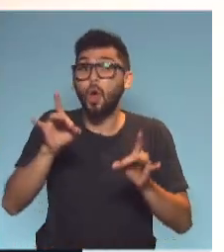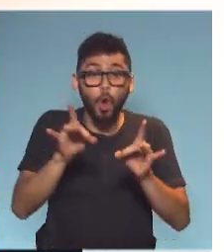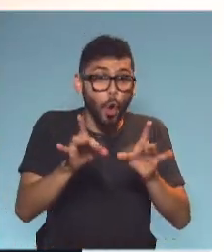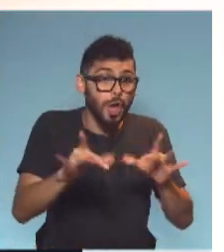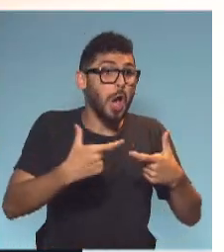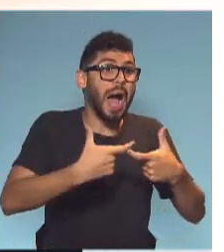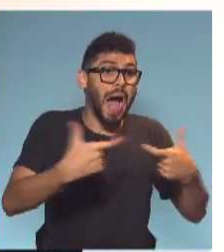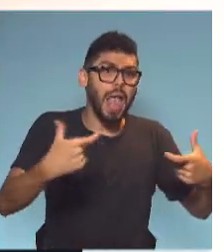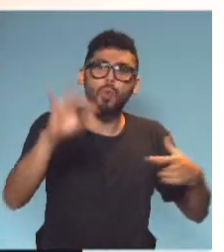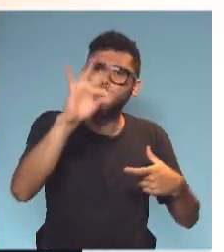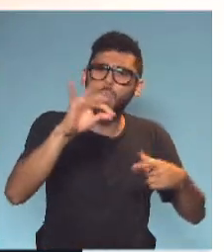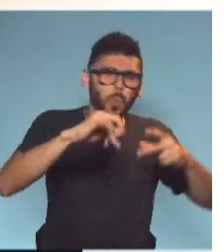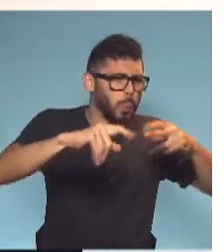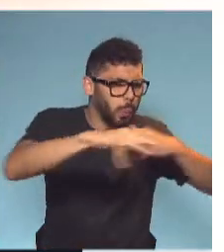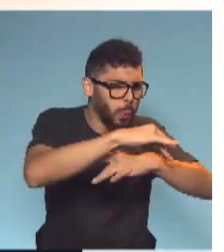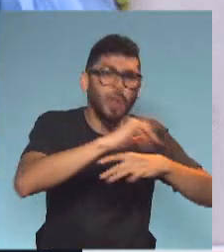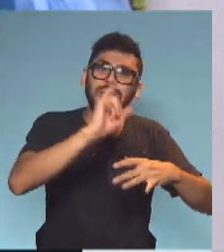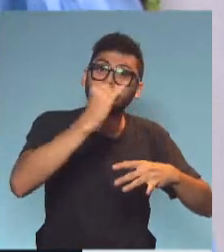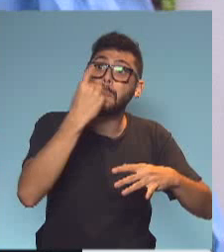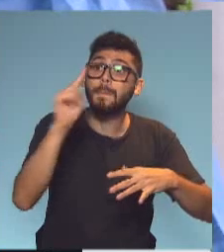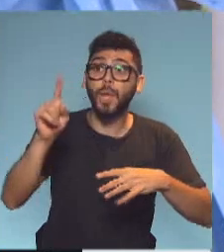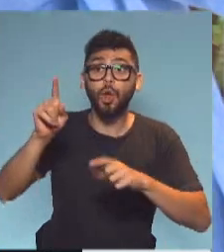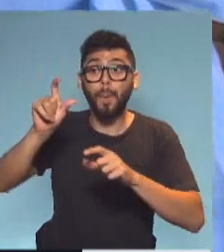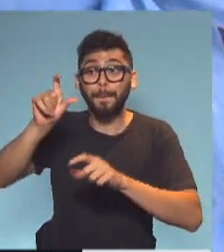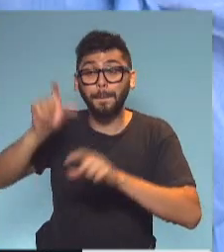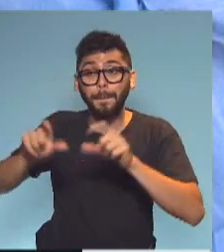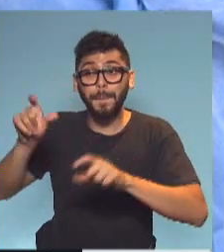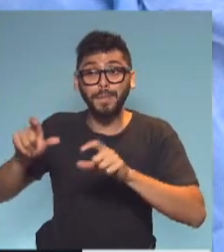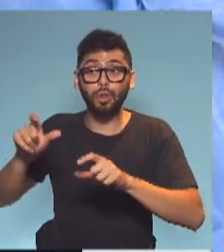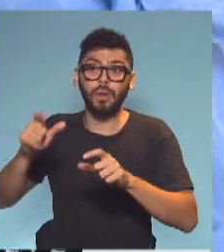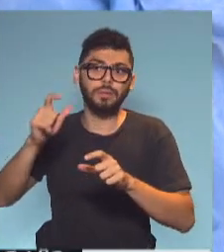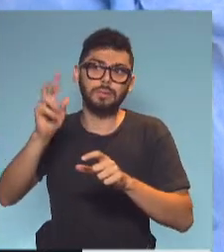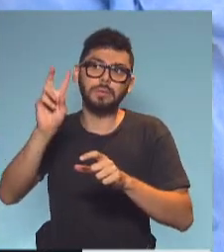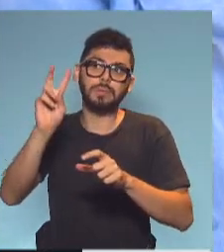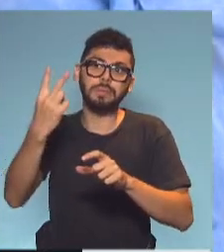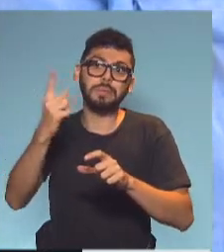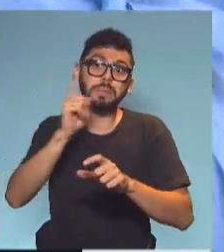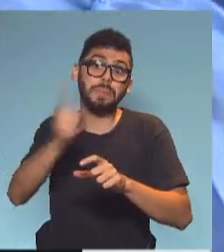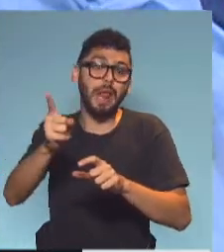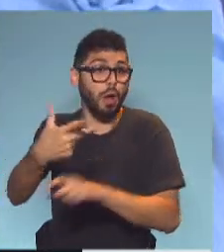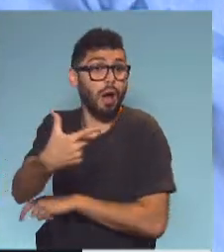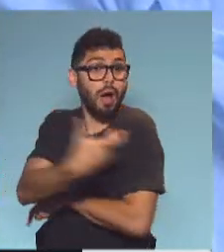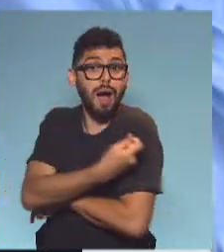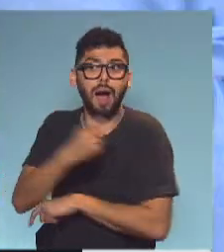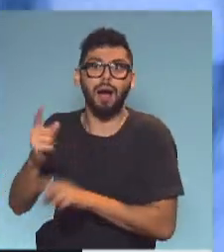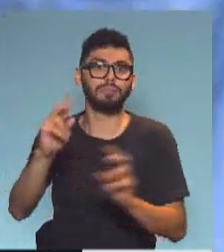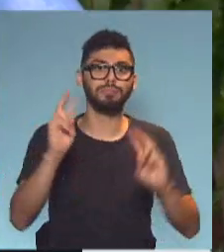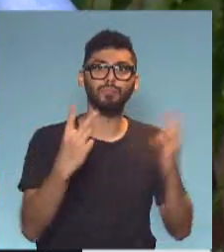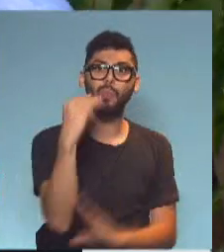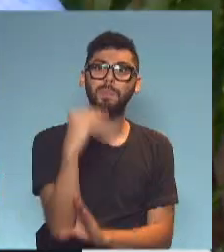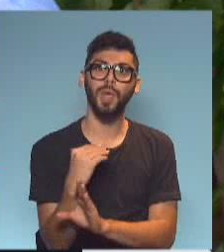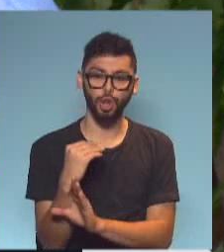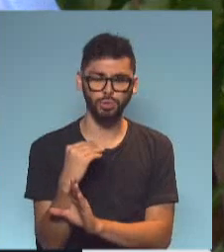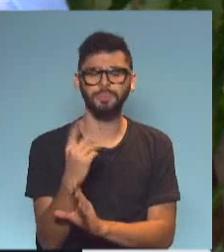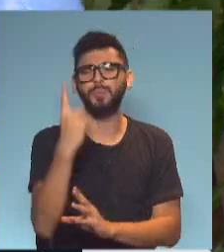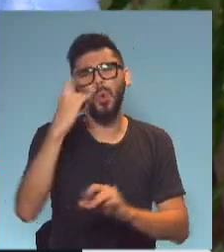tengamos circulación viral, si protegemos a quienes tienen más riesgo de tener complicaciones y fallecer, la mortalidad va a bajar. Un mensaje grande es